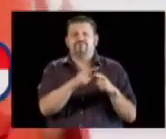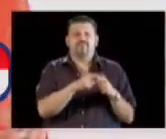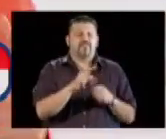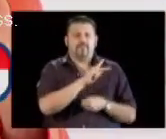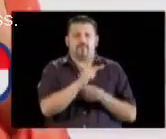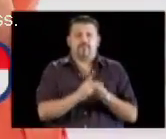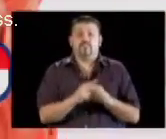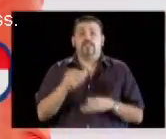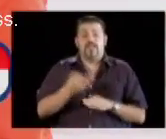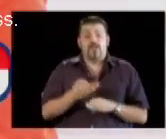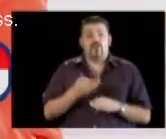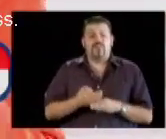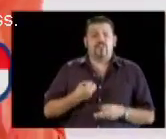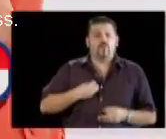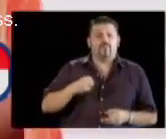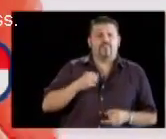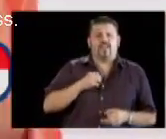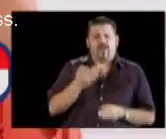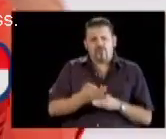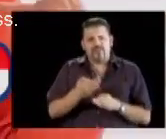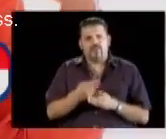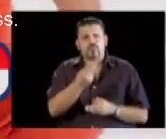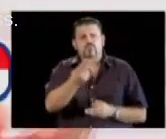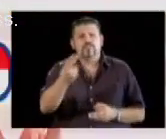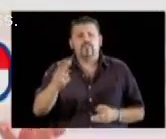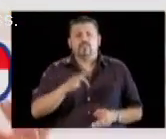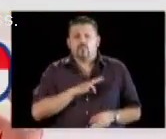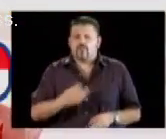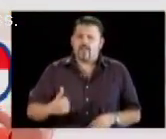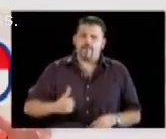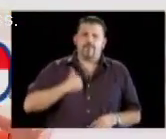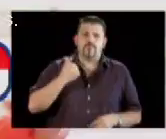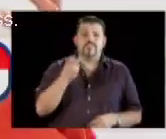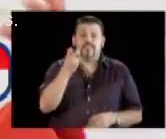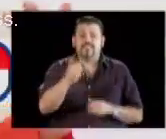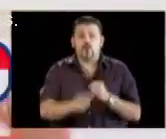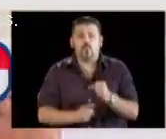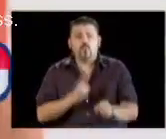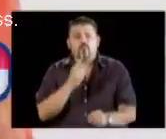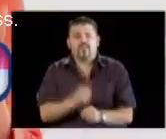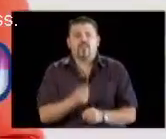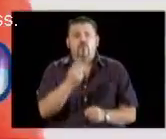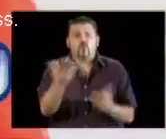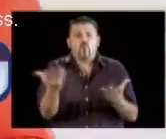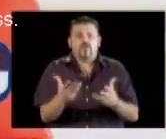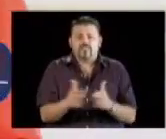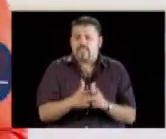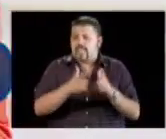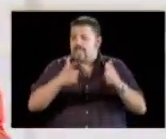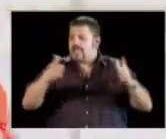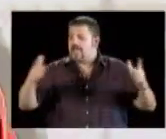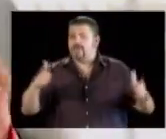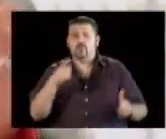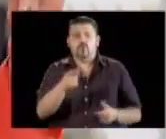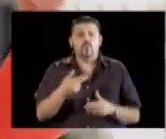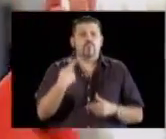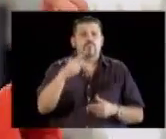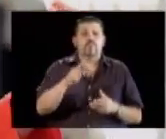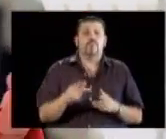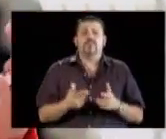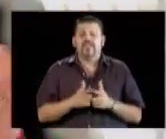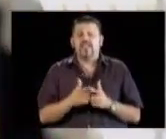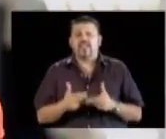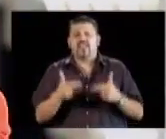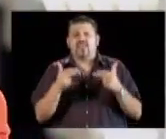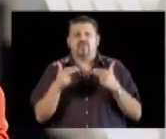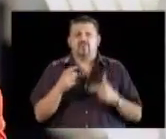OmniLife está. Aprovechen esta maravillosa oportunidad de generar su propio negocio. Alguien una vez me preguntó que